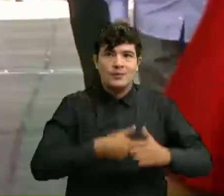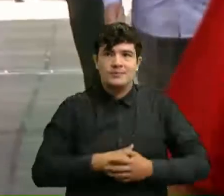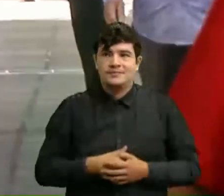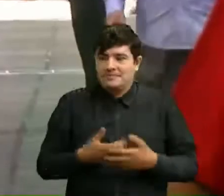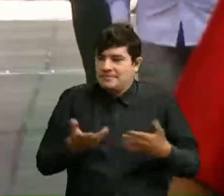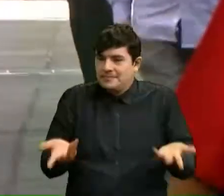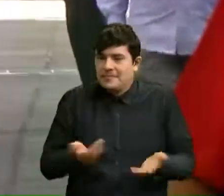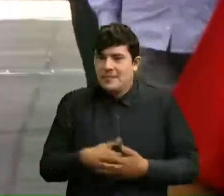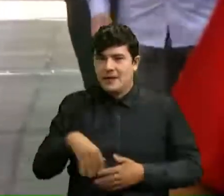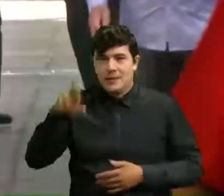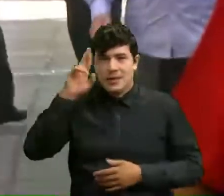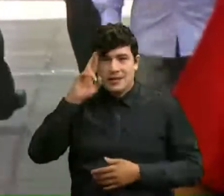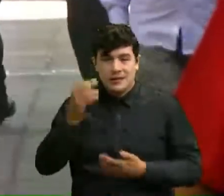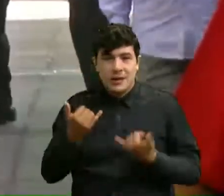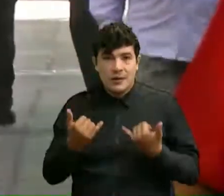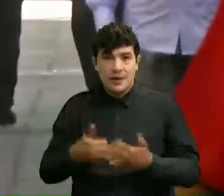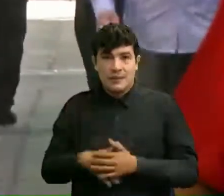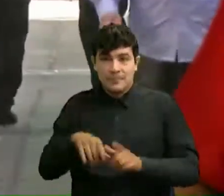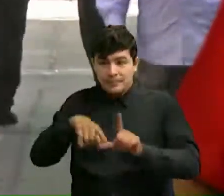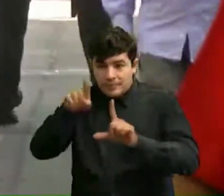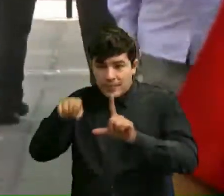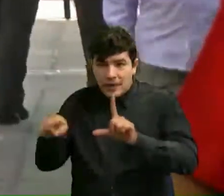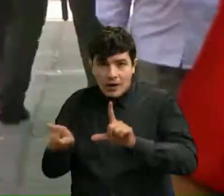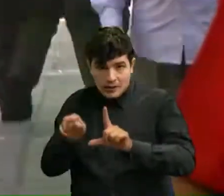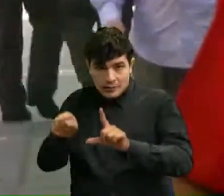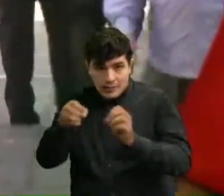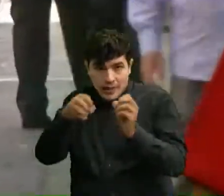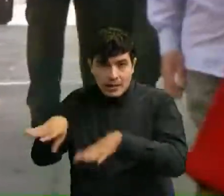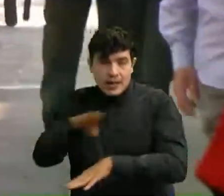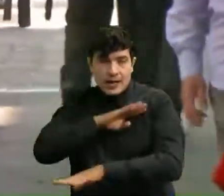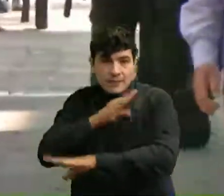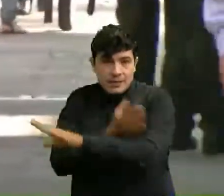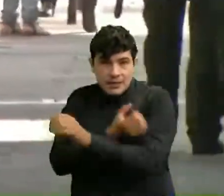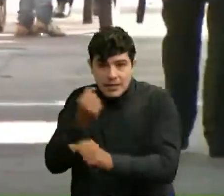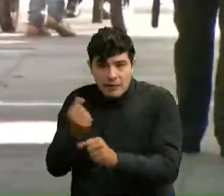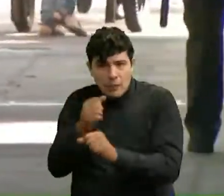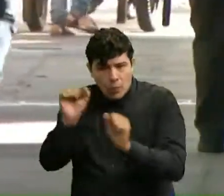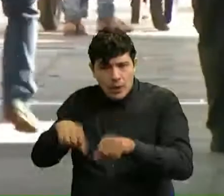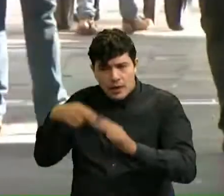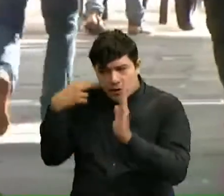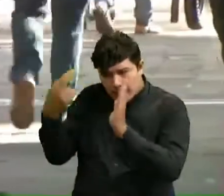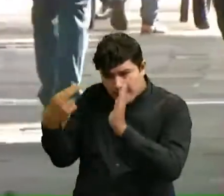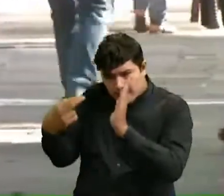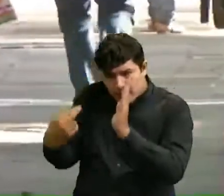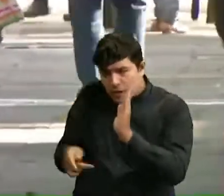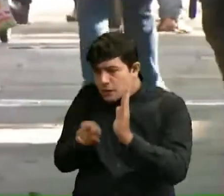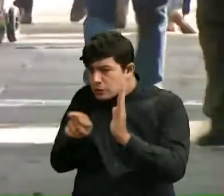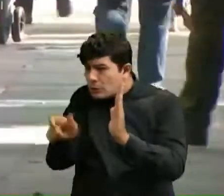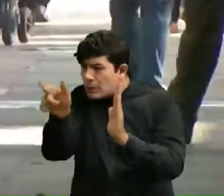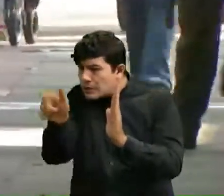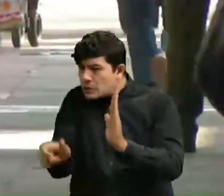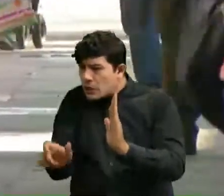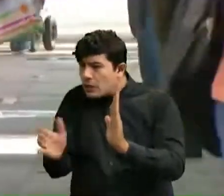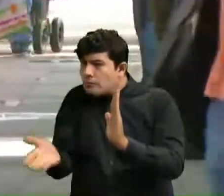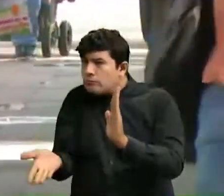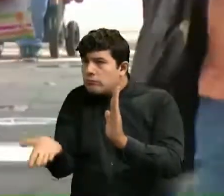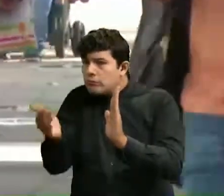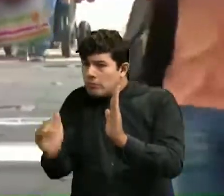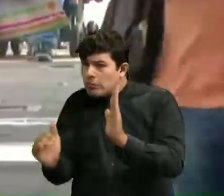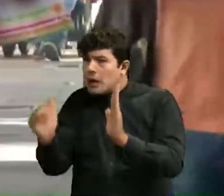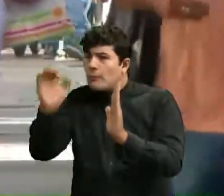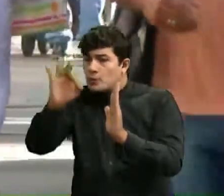el estado de invalidez es revisable y, dependiendo cómo la persona vaya incrementando o